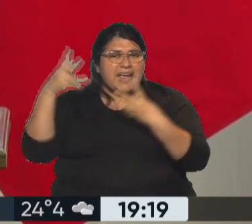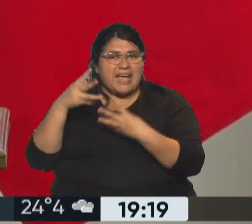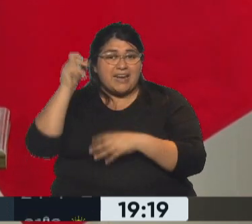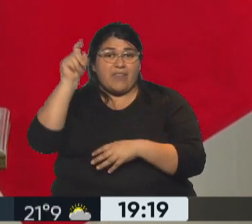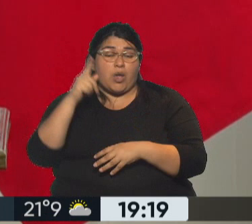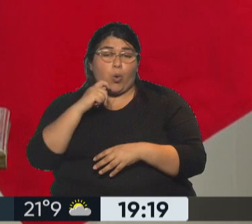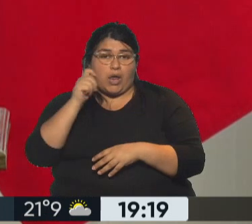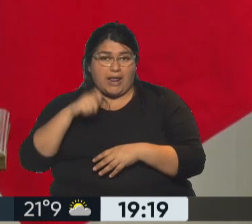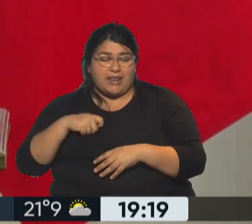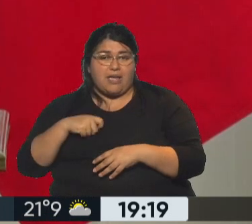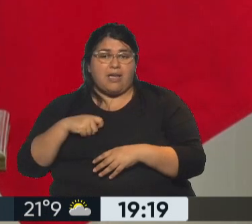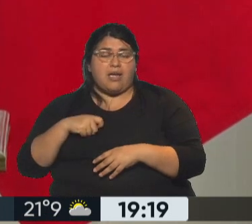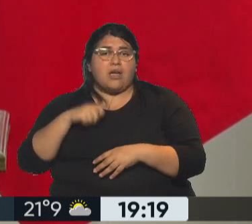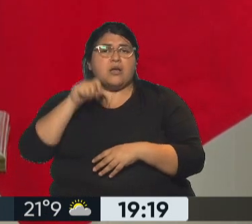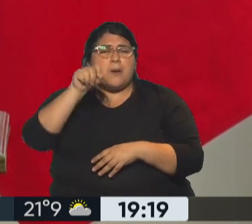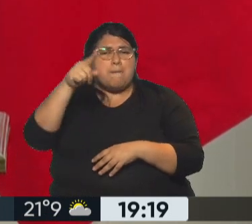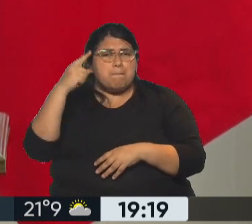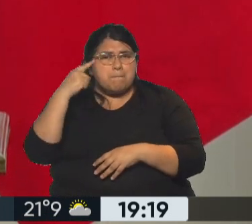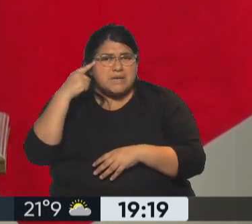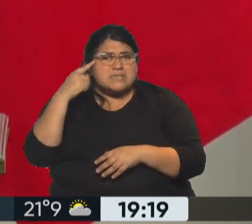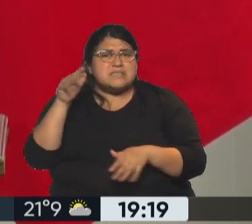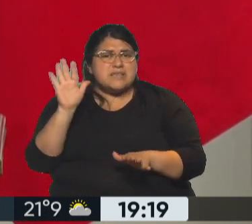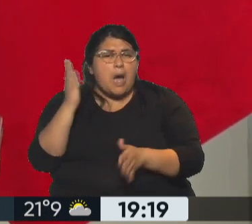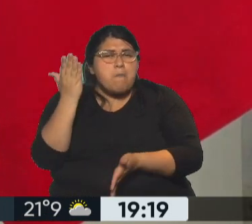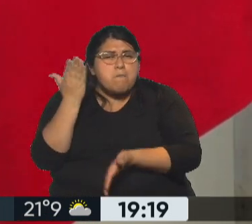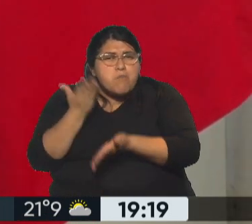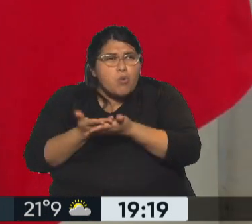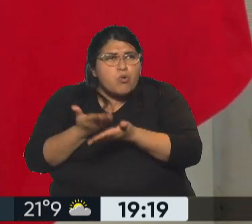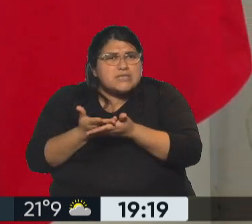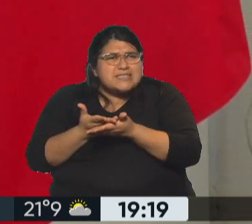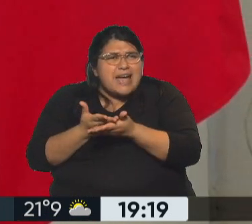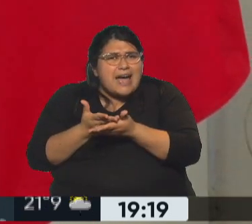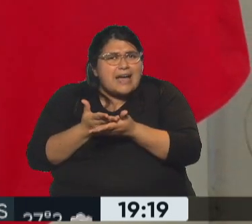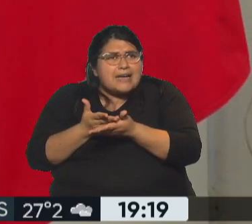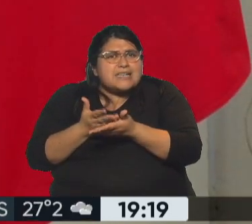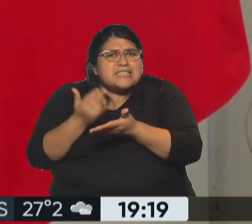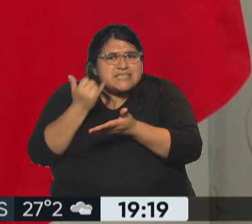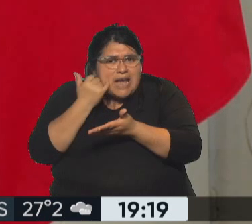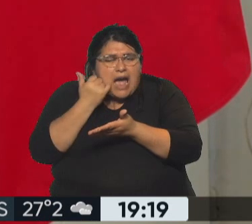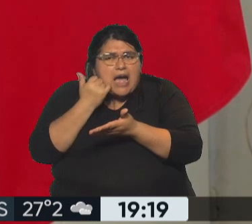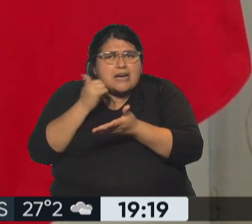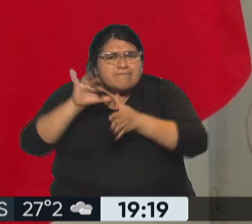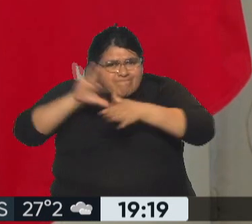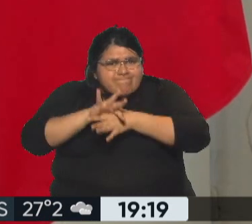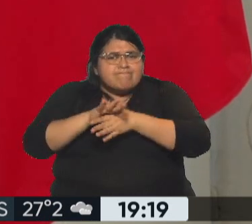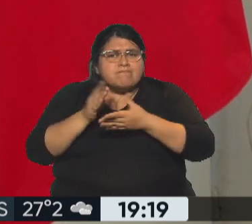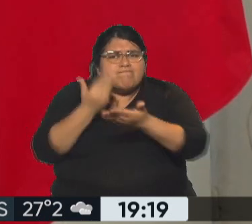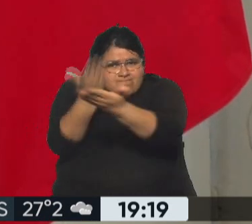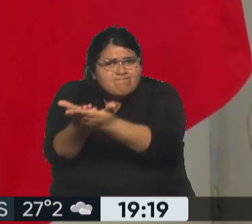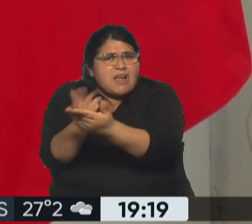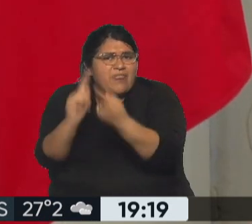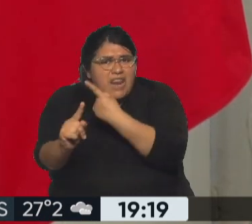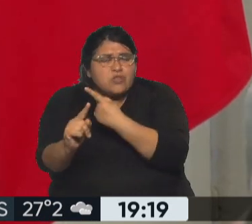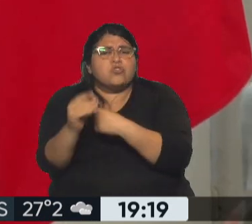Ucrania, ¿piensa llevar una propuesta concreta a la cumbre de líderes del